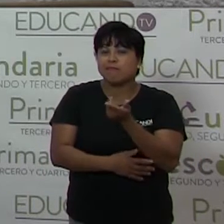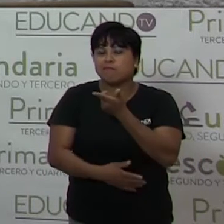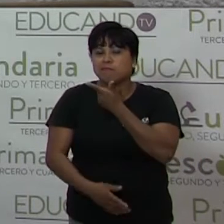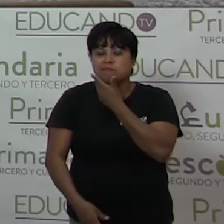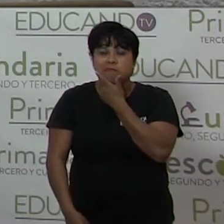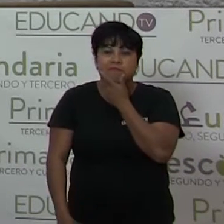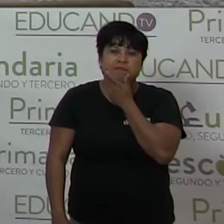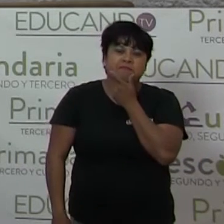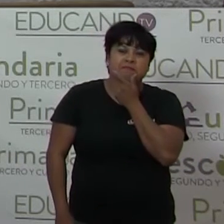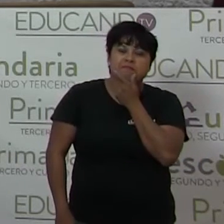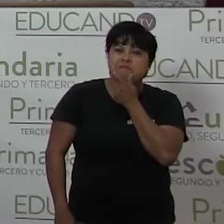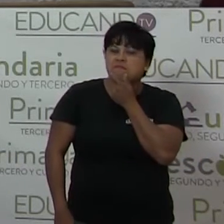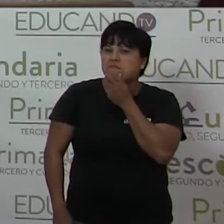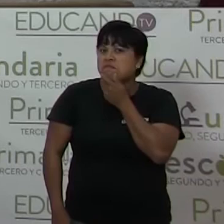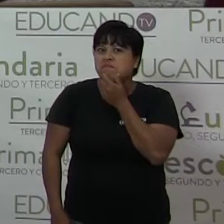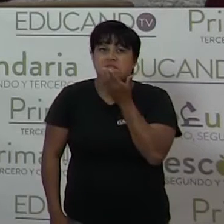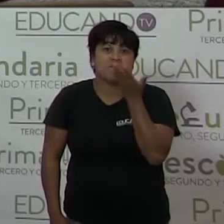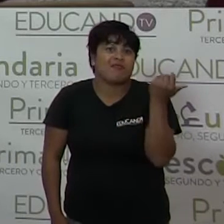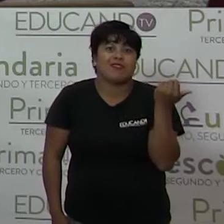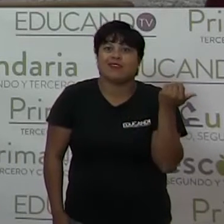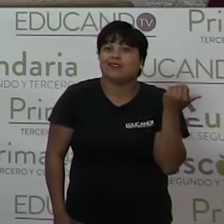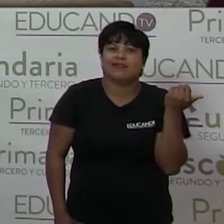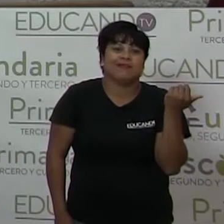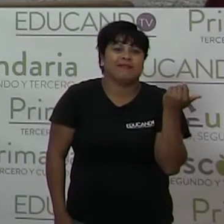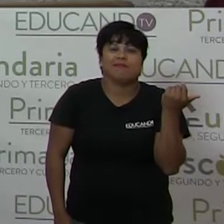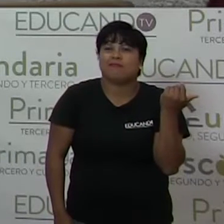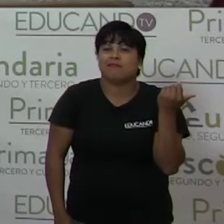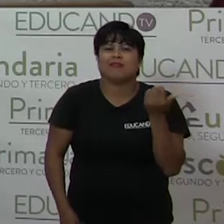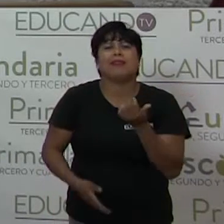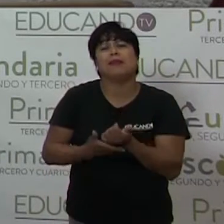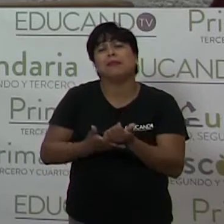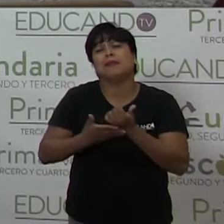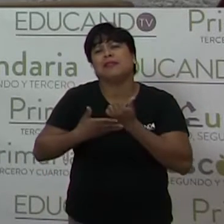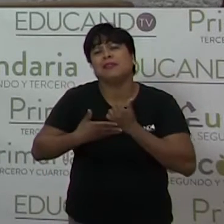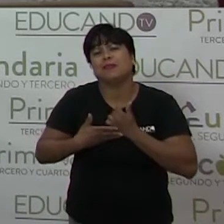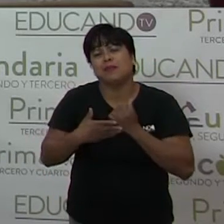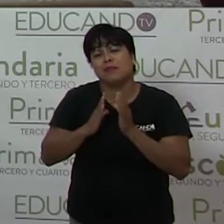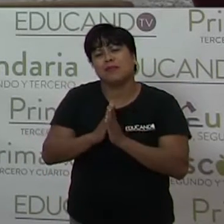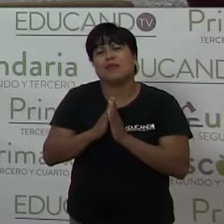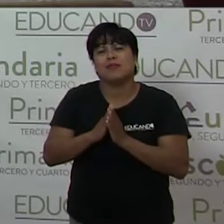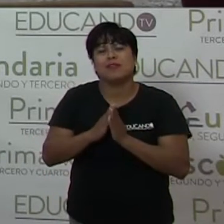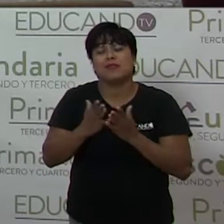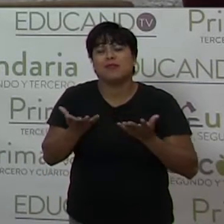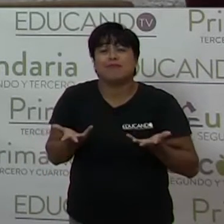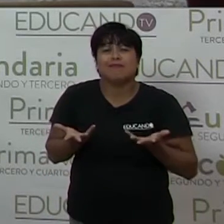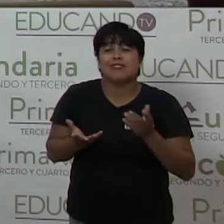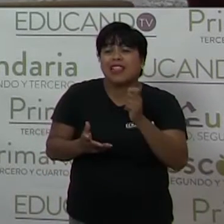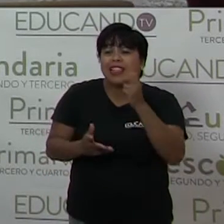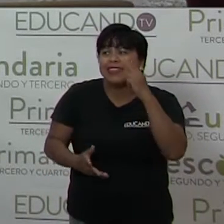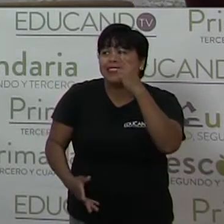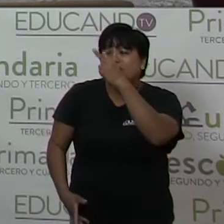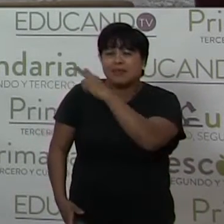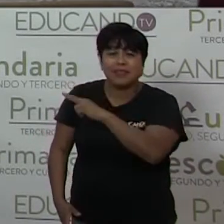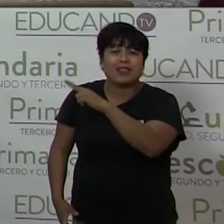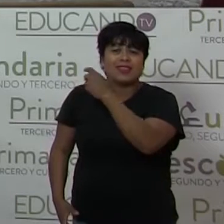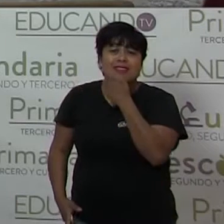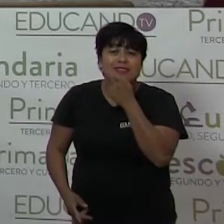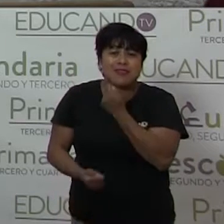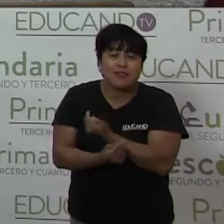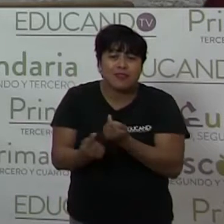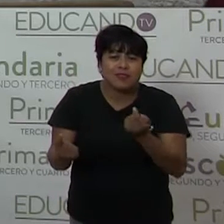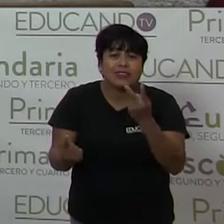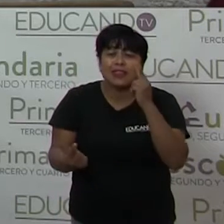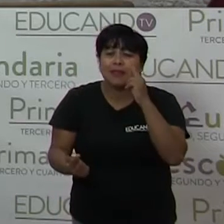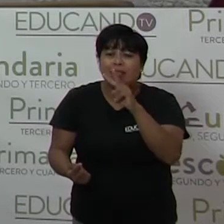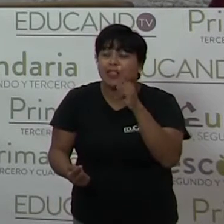ay no sé ayúdenme filio queden ustedes alumnos